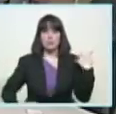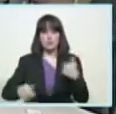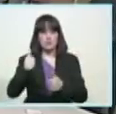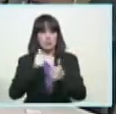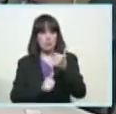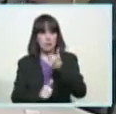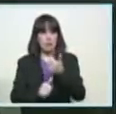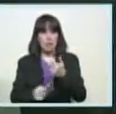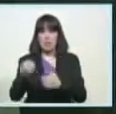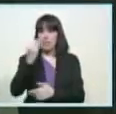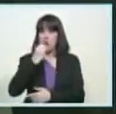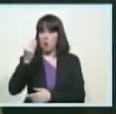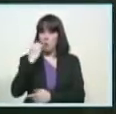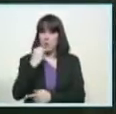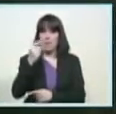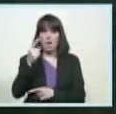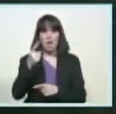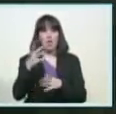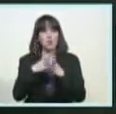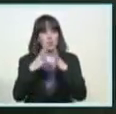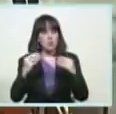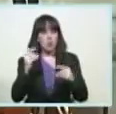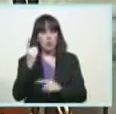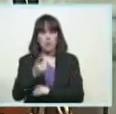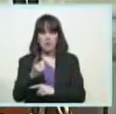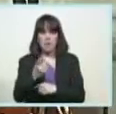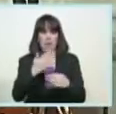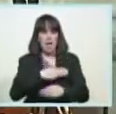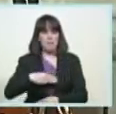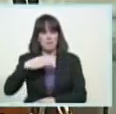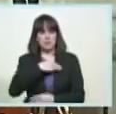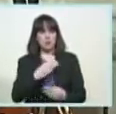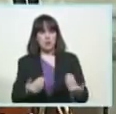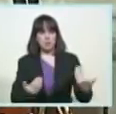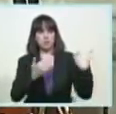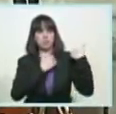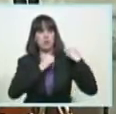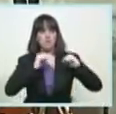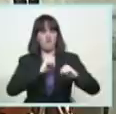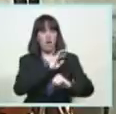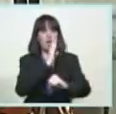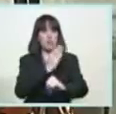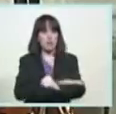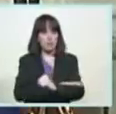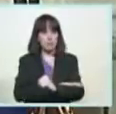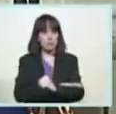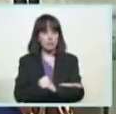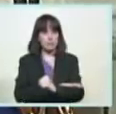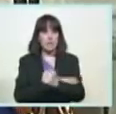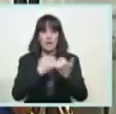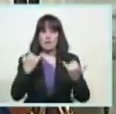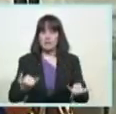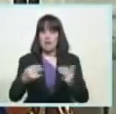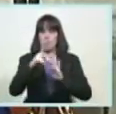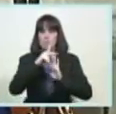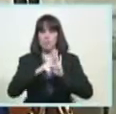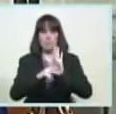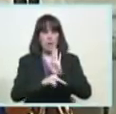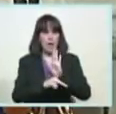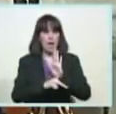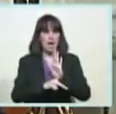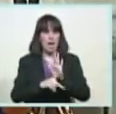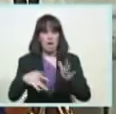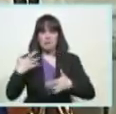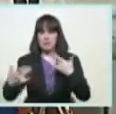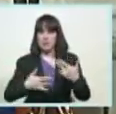que los clubs se fortalezcan ya está el plan activado y en los próximos